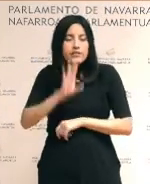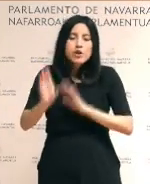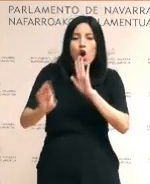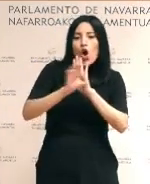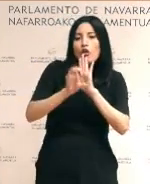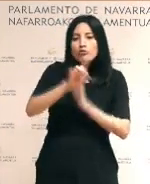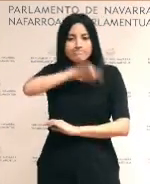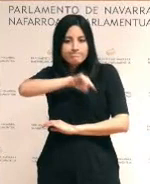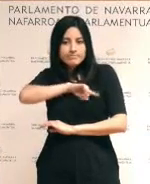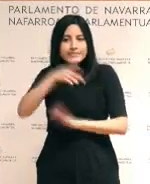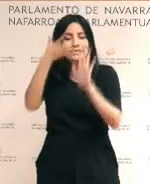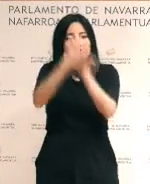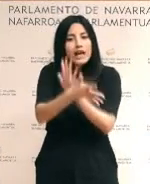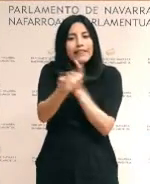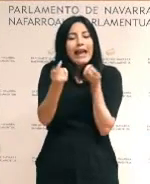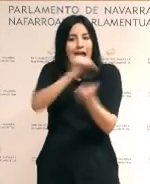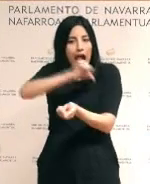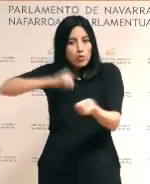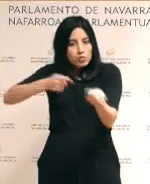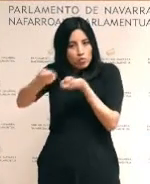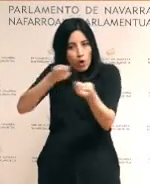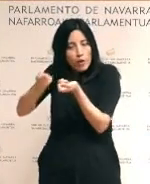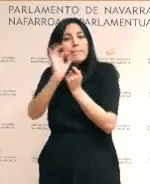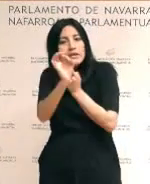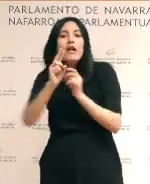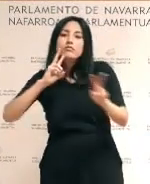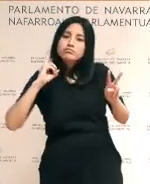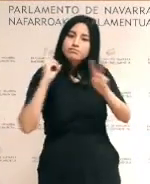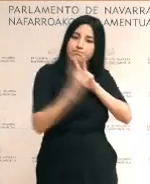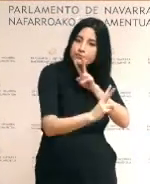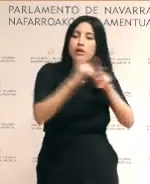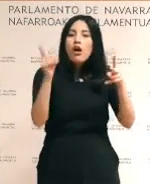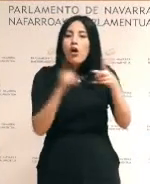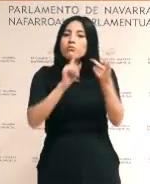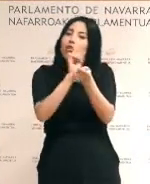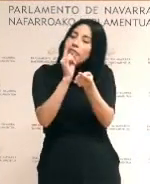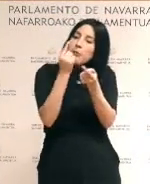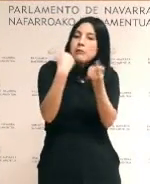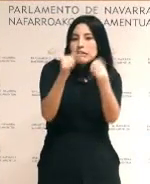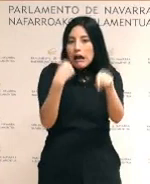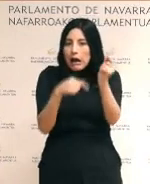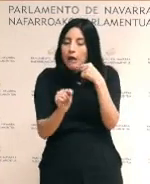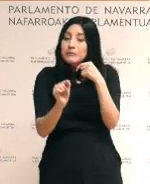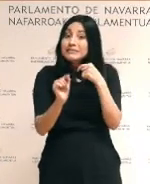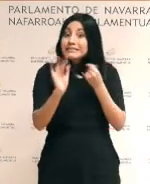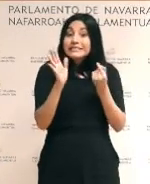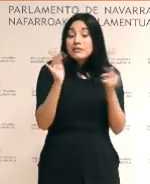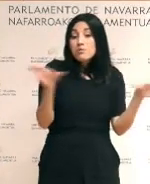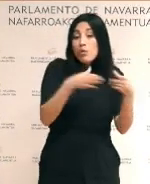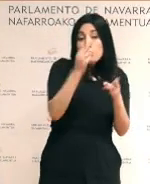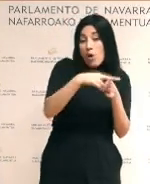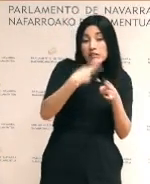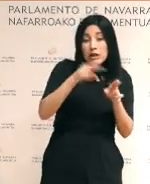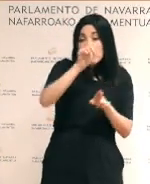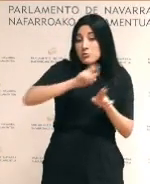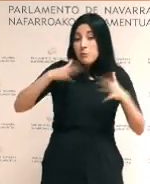instrumentos de autorregulación, existe el derecho de réplica y el derecho de rectificación, o los propios tribunales de justicia a los que cualquier político y cualquier persona